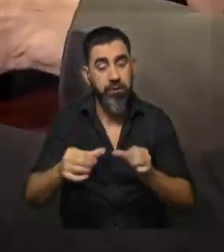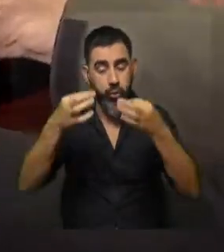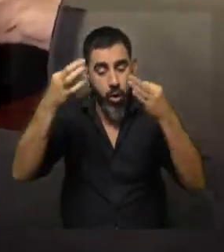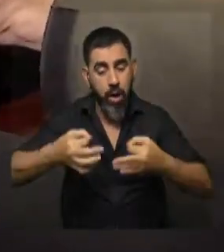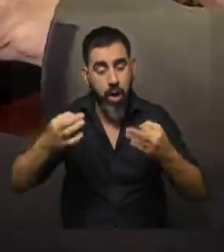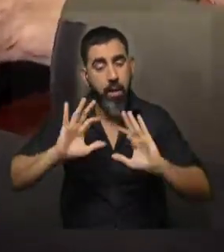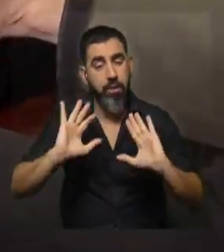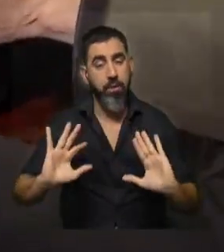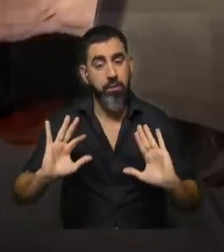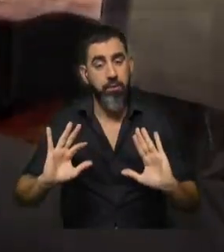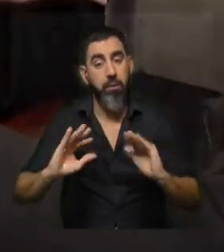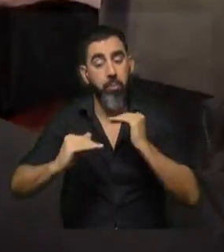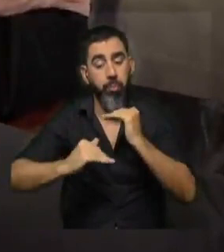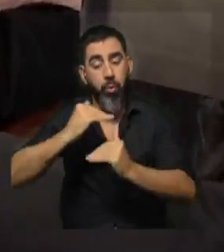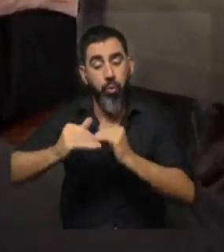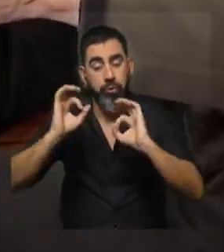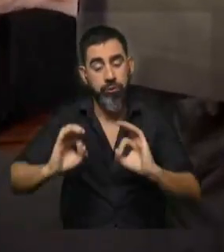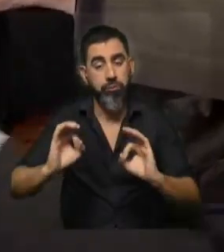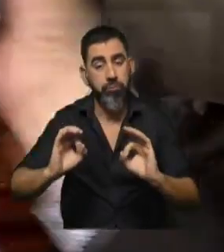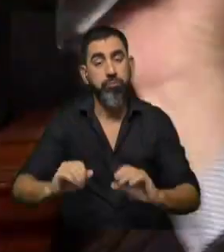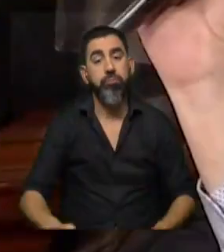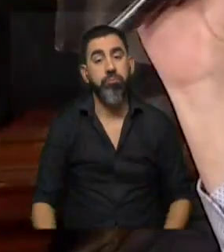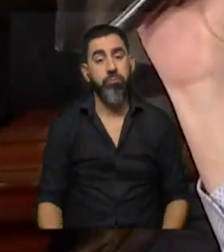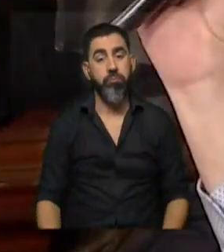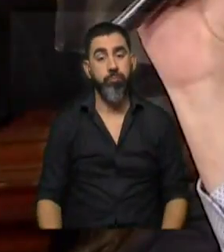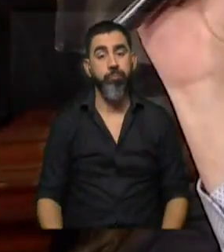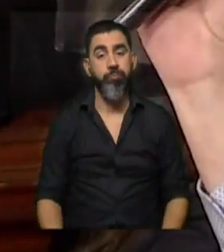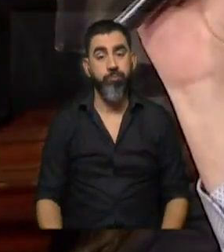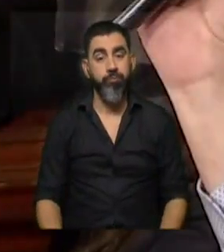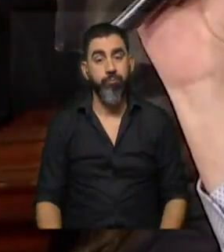garantías que corresponden y con los procesos como corresponden hacerlo